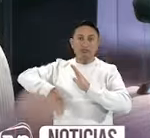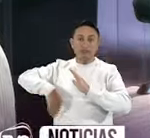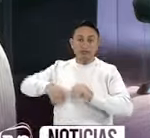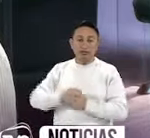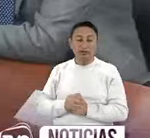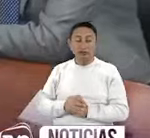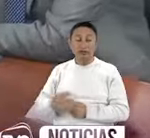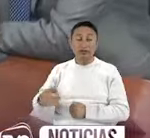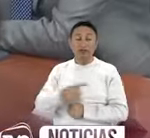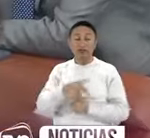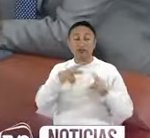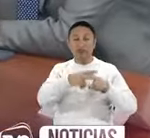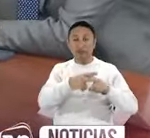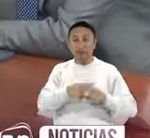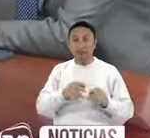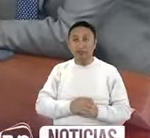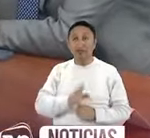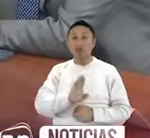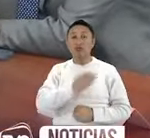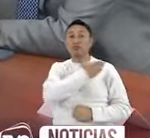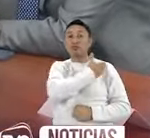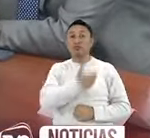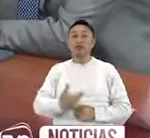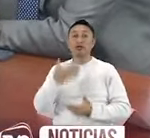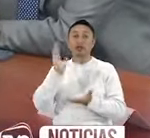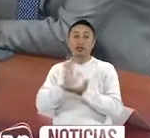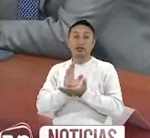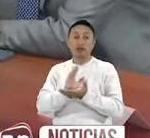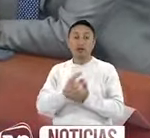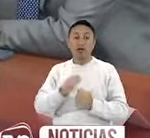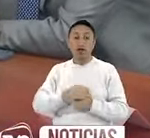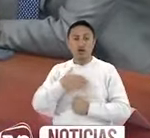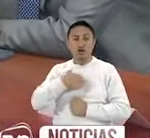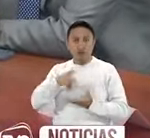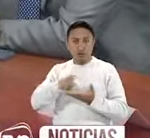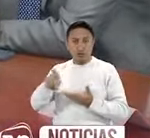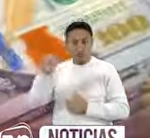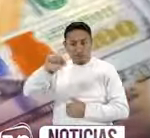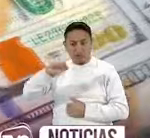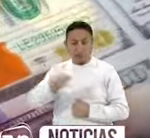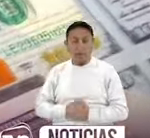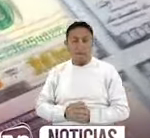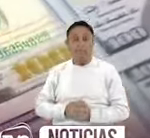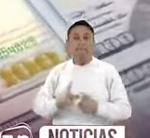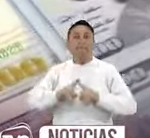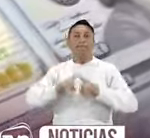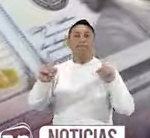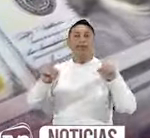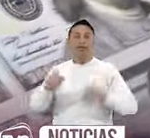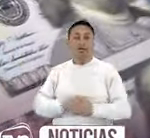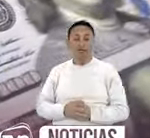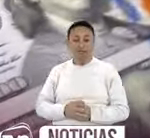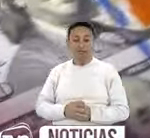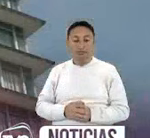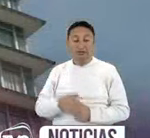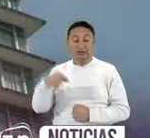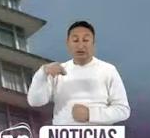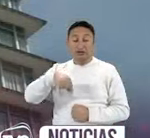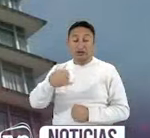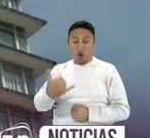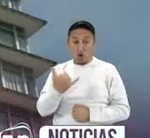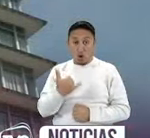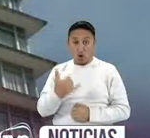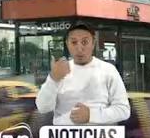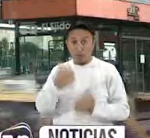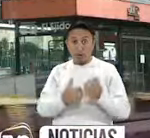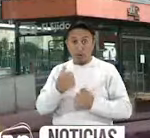El presidente del IES se comprometió a pagar la deuda. Sin embargo, indicó que debido a la compleja situación financiera que atraviesa